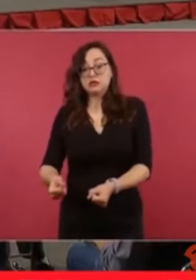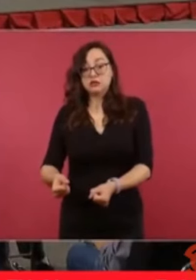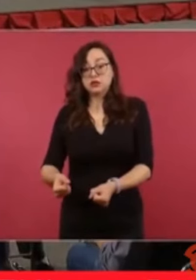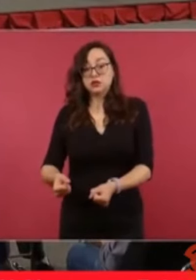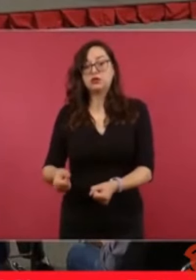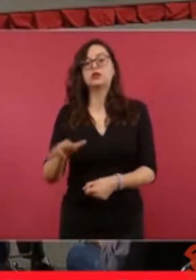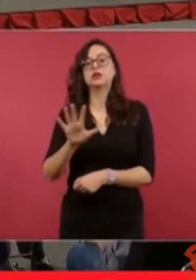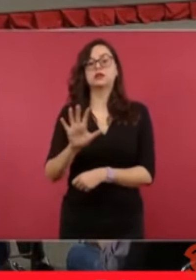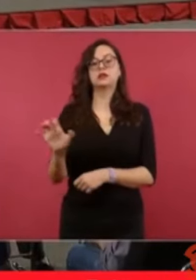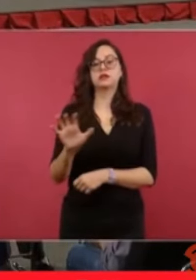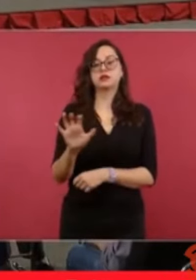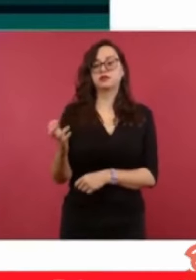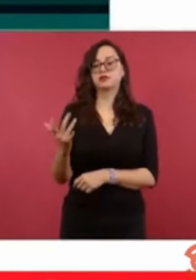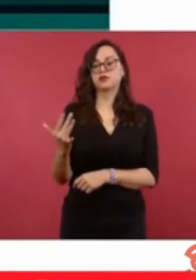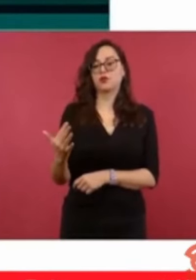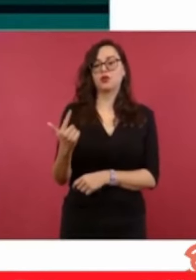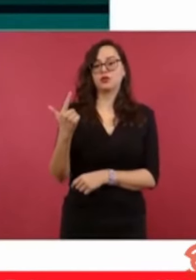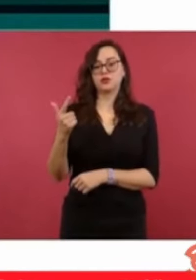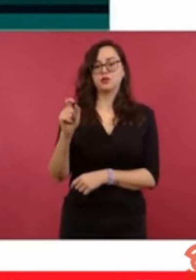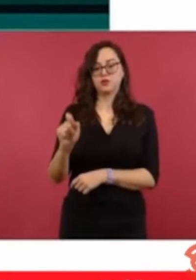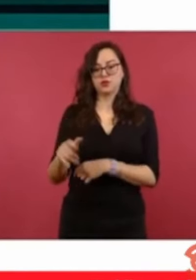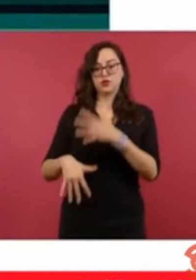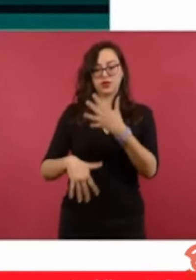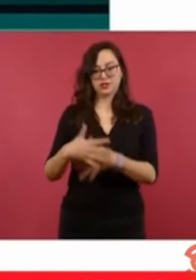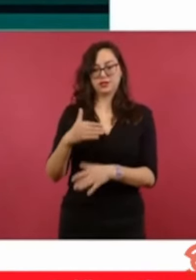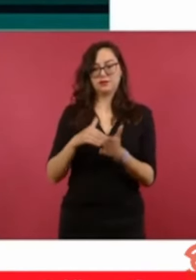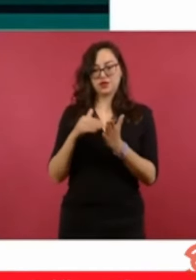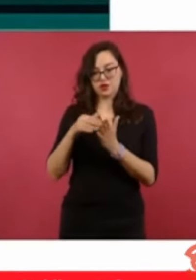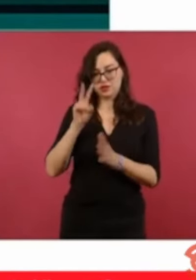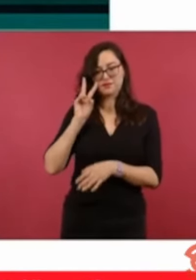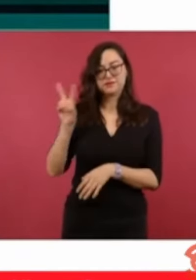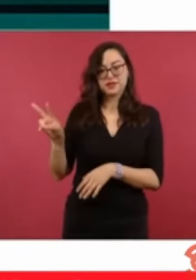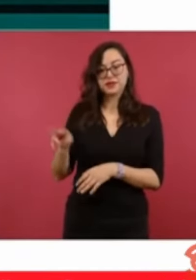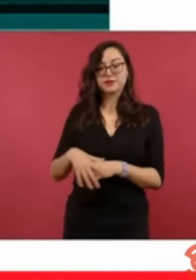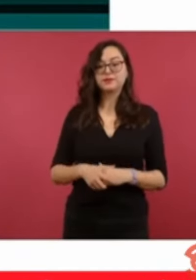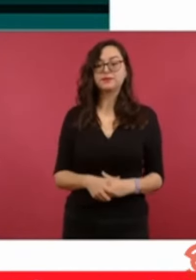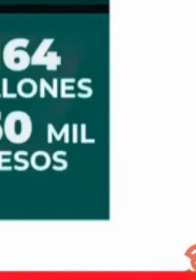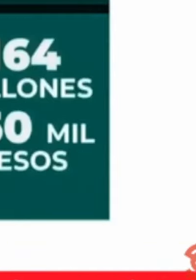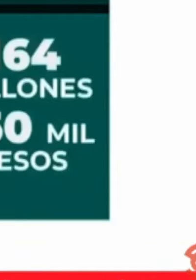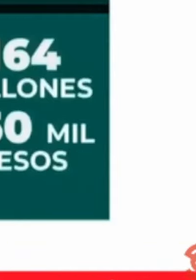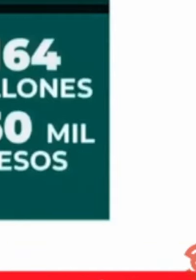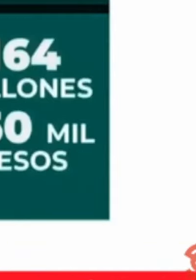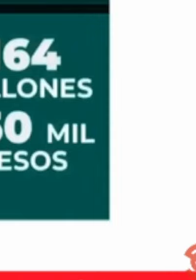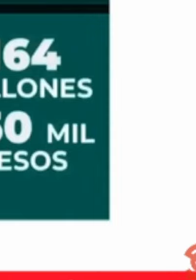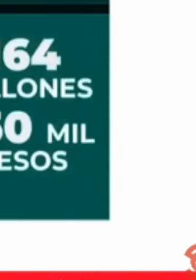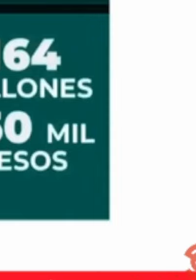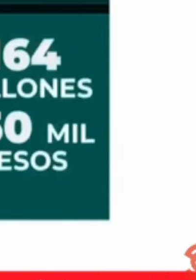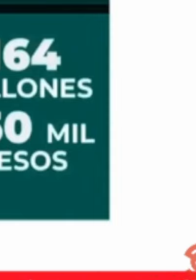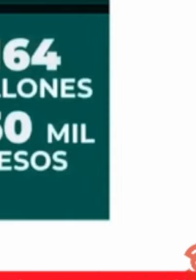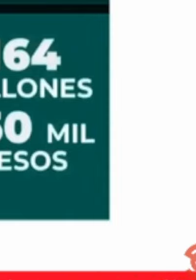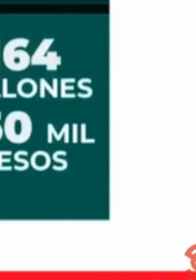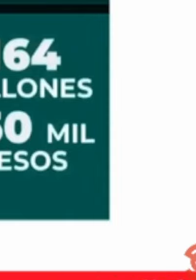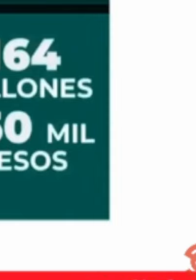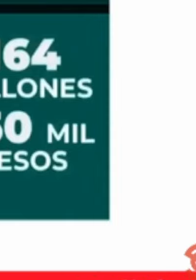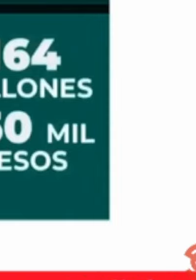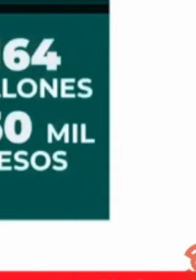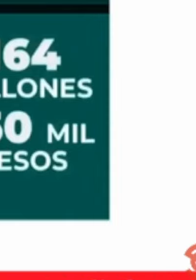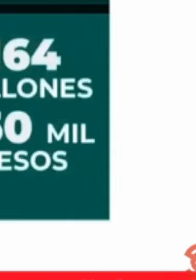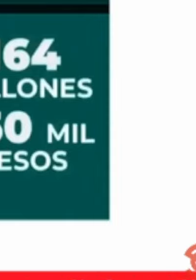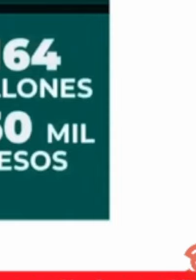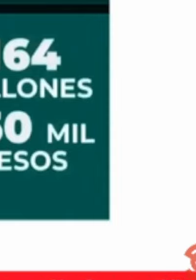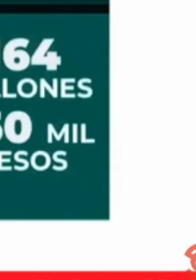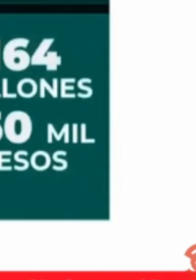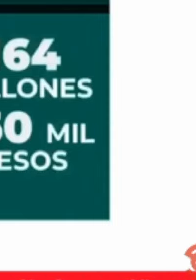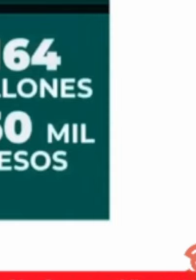a 557.15 millones de pesos. Así, el AIFA logró las ganancias netas de